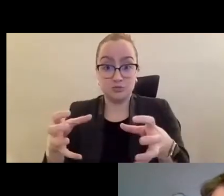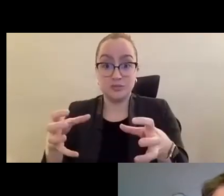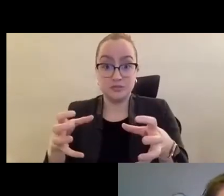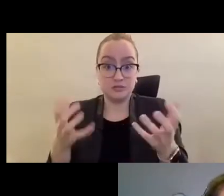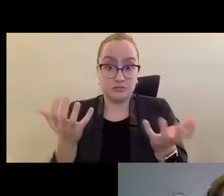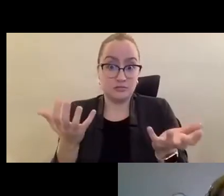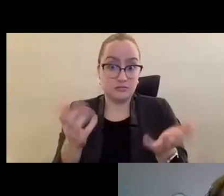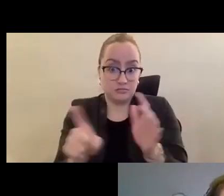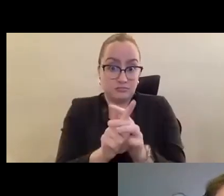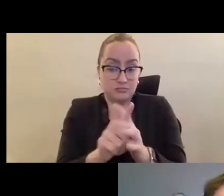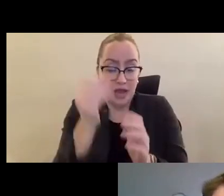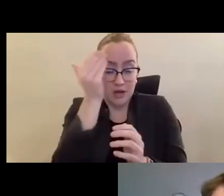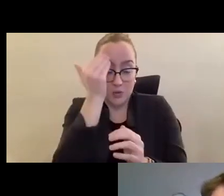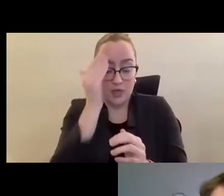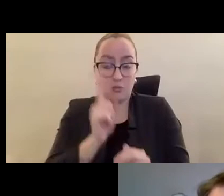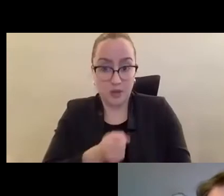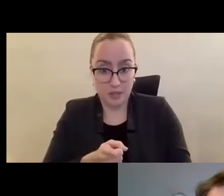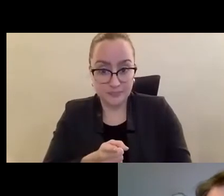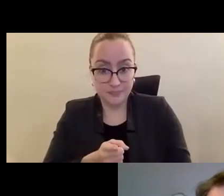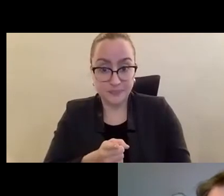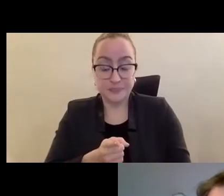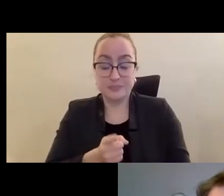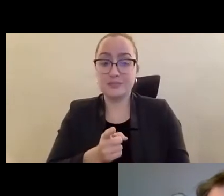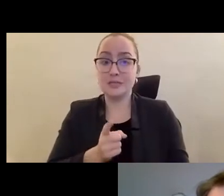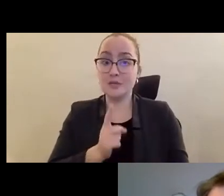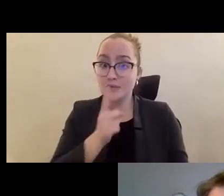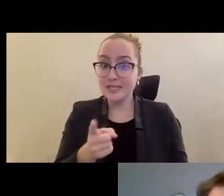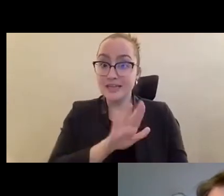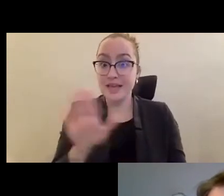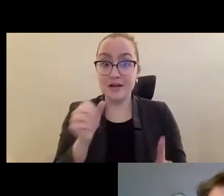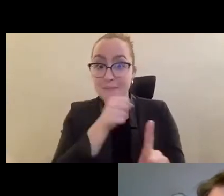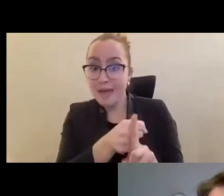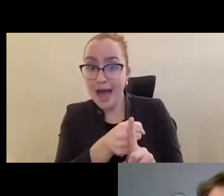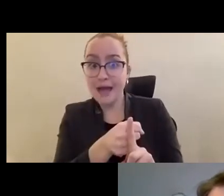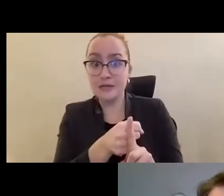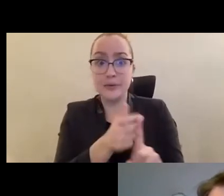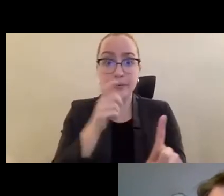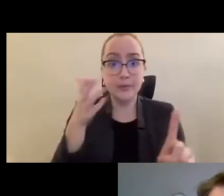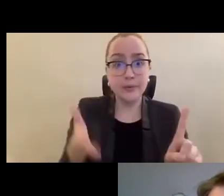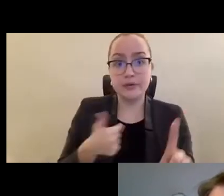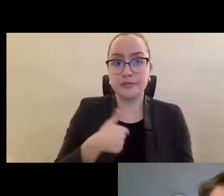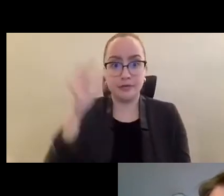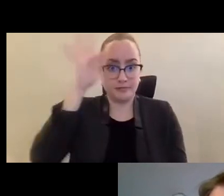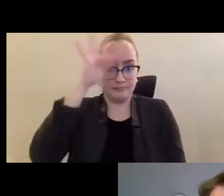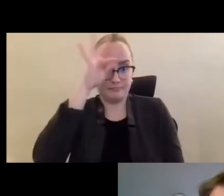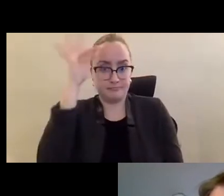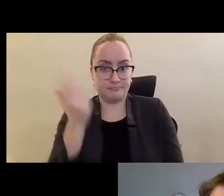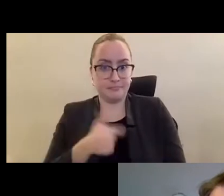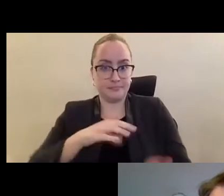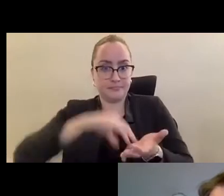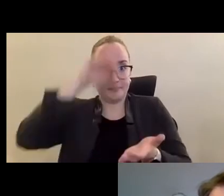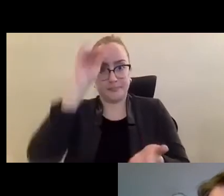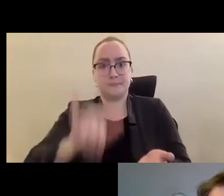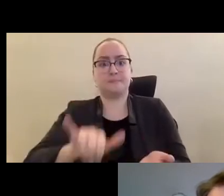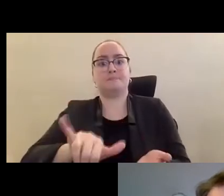sabía que estos grupos existían, pero no sabía el tipo de poder y la influencia que ellos tenían y la diferencia que